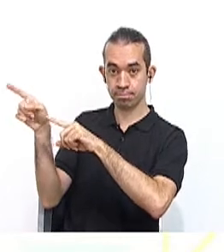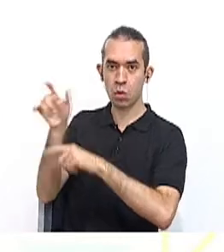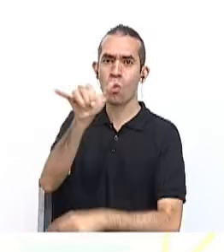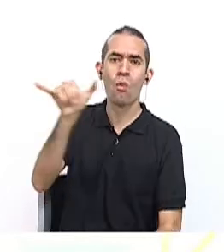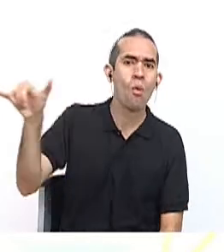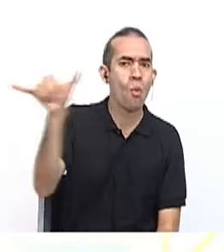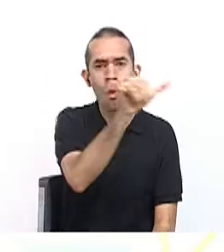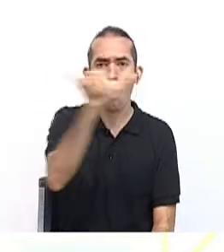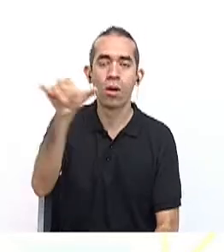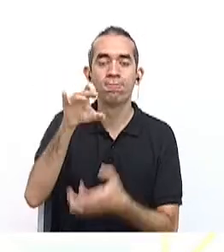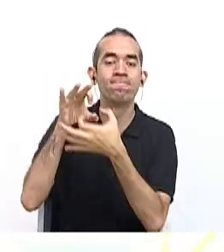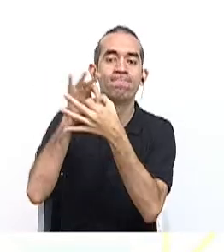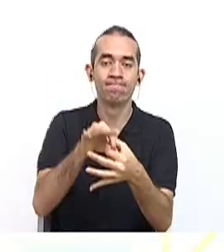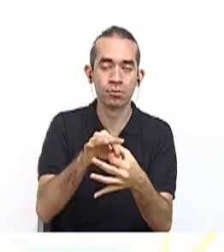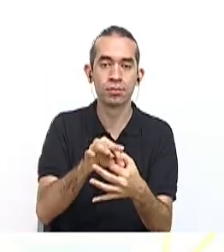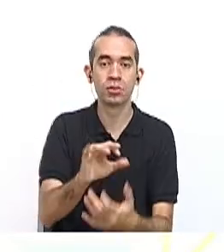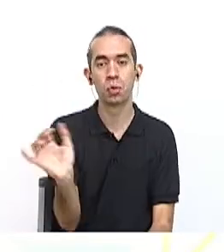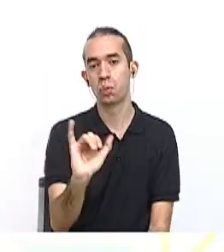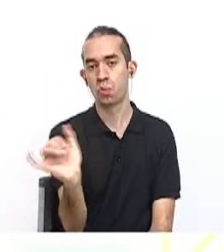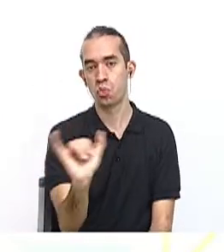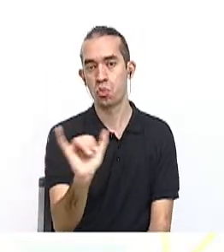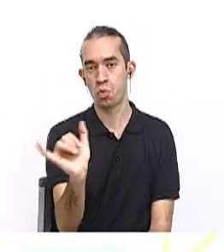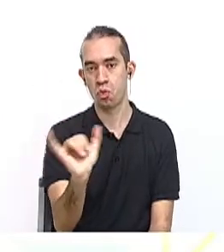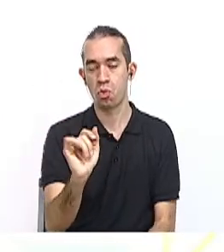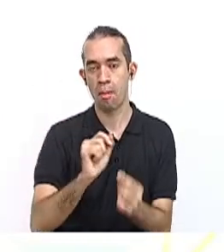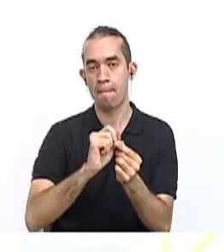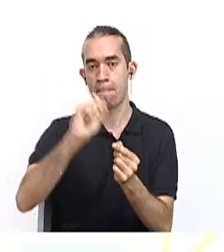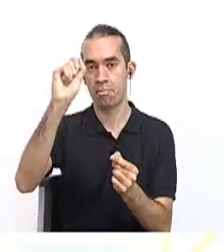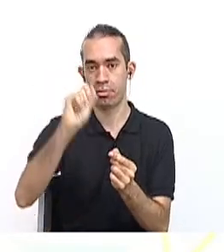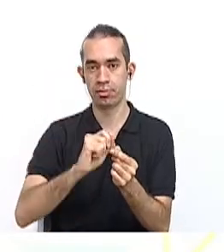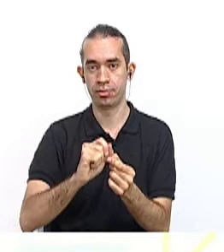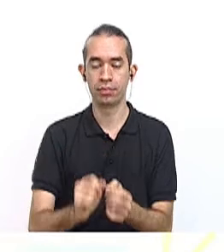Congruencia tiene que ver con igual medida.